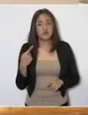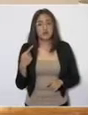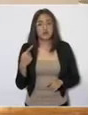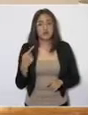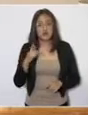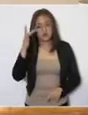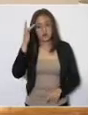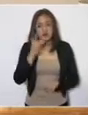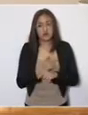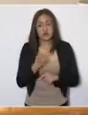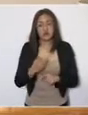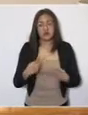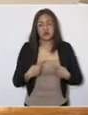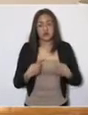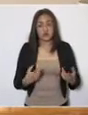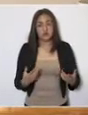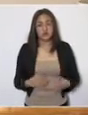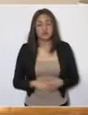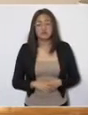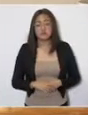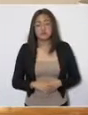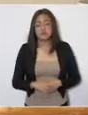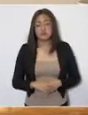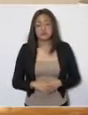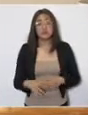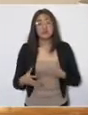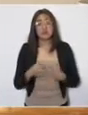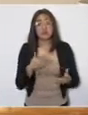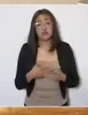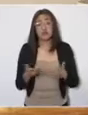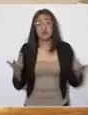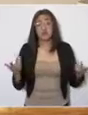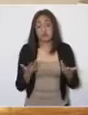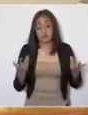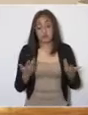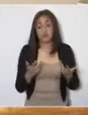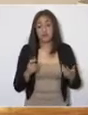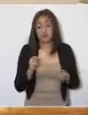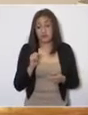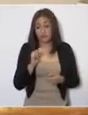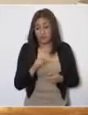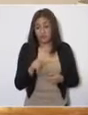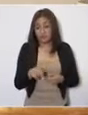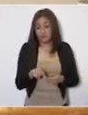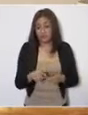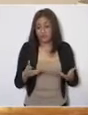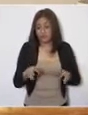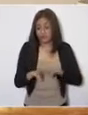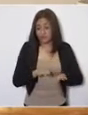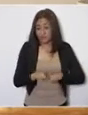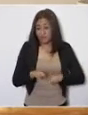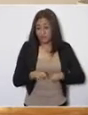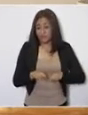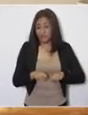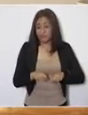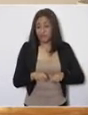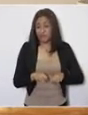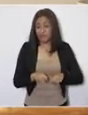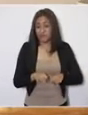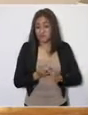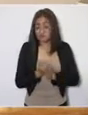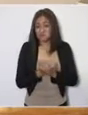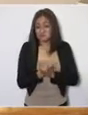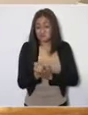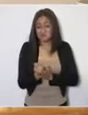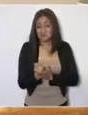y entrega eso hasta que fue una obra que se llevó a cabo que se determinó a hacerse